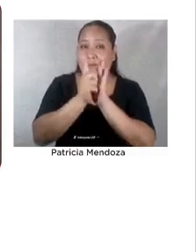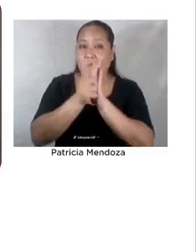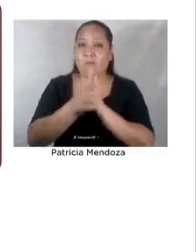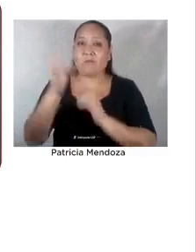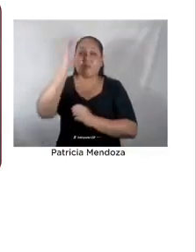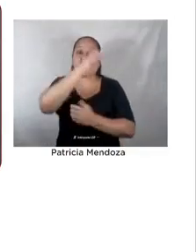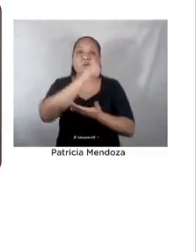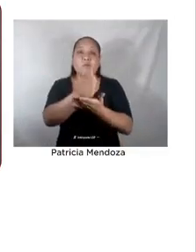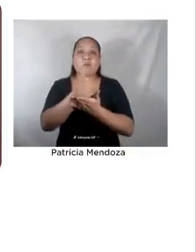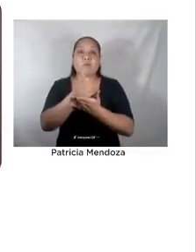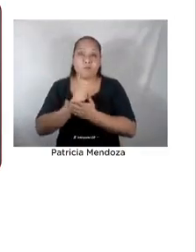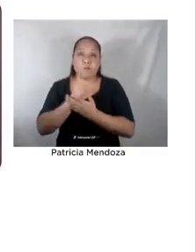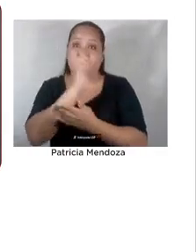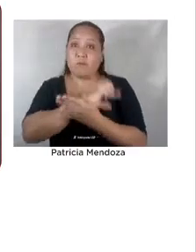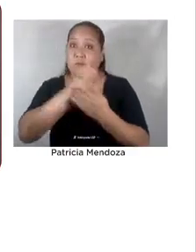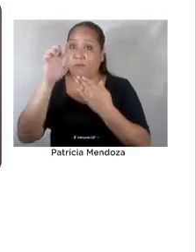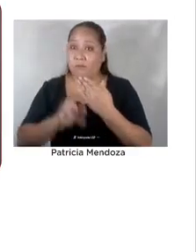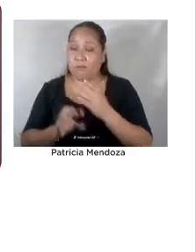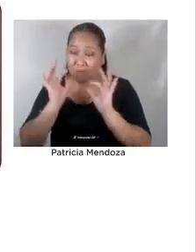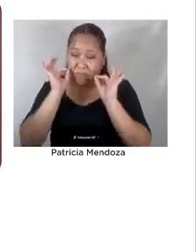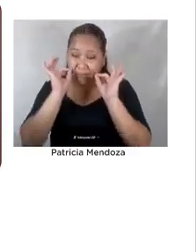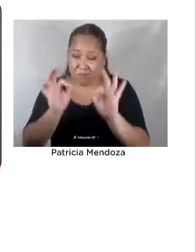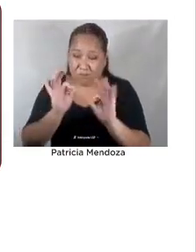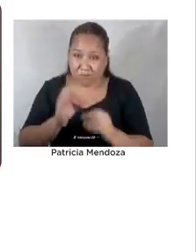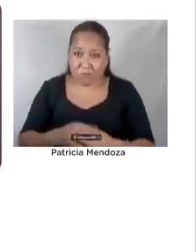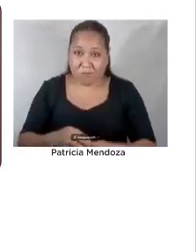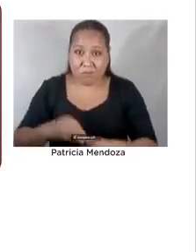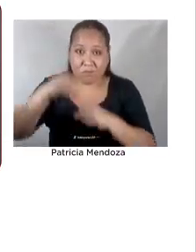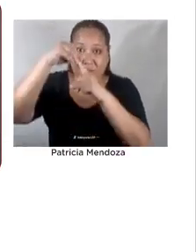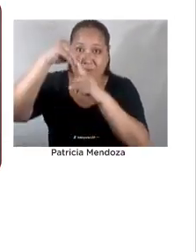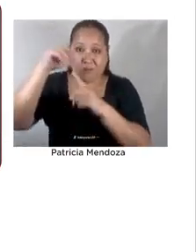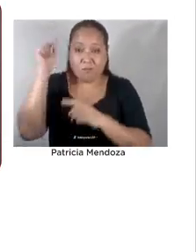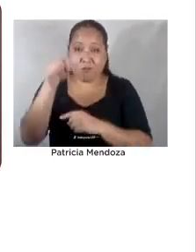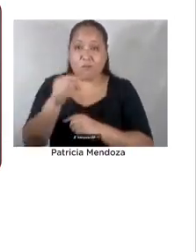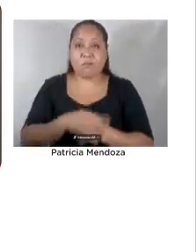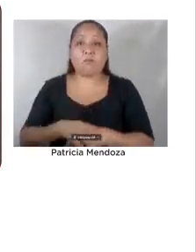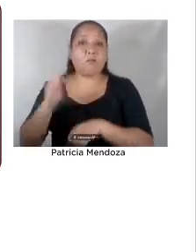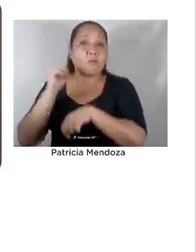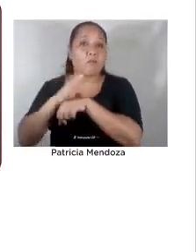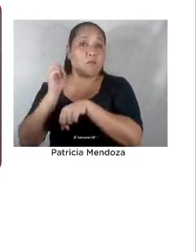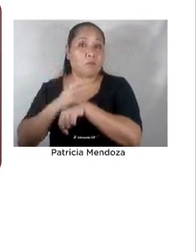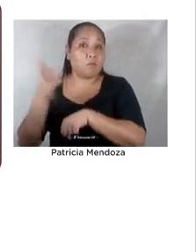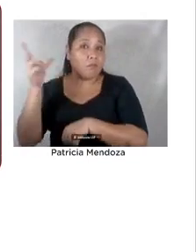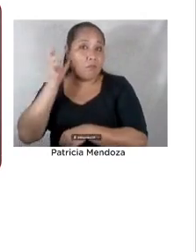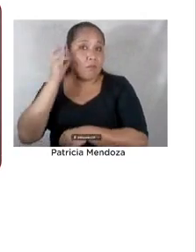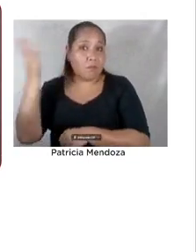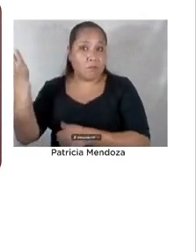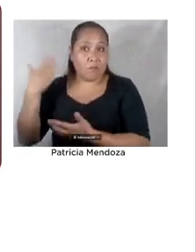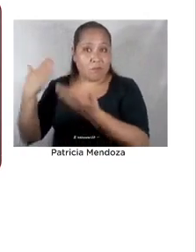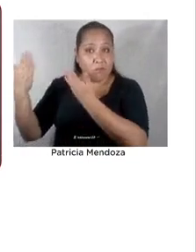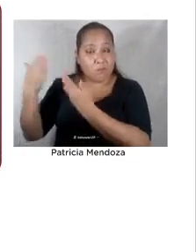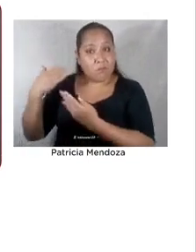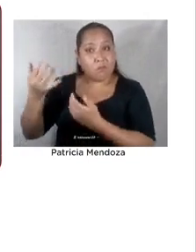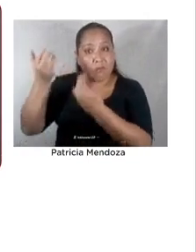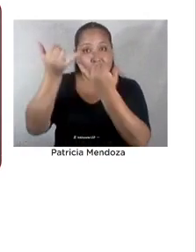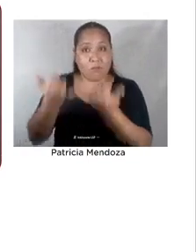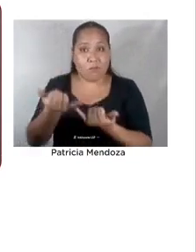ayuda profesional especializada según las recomendaciones que hemos podido